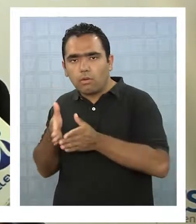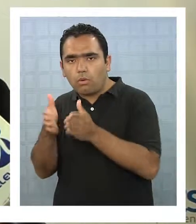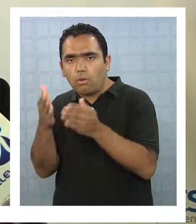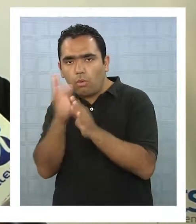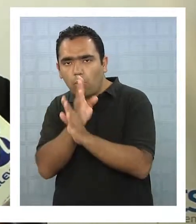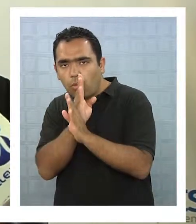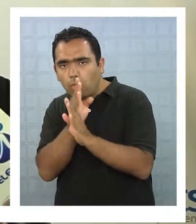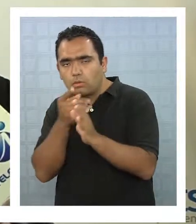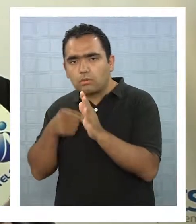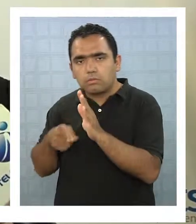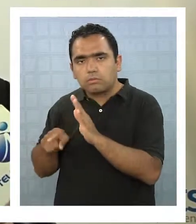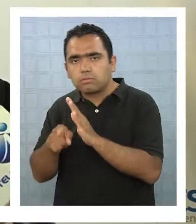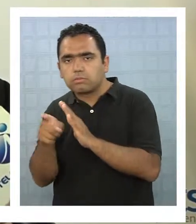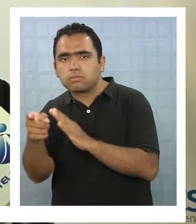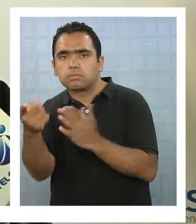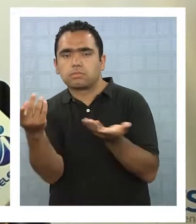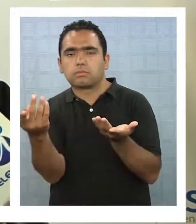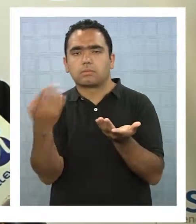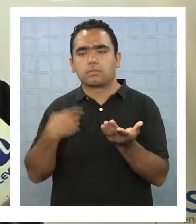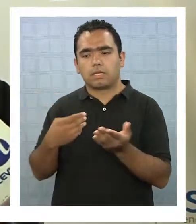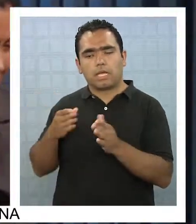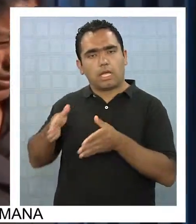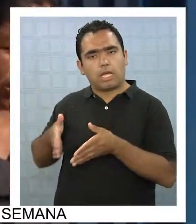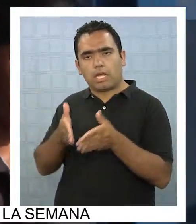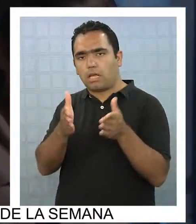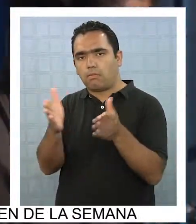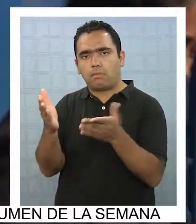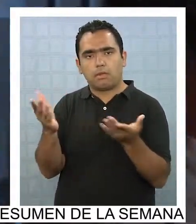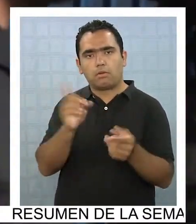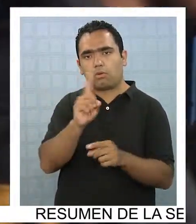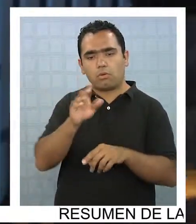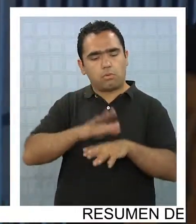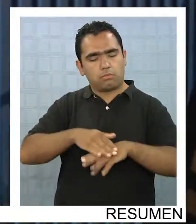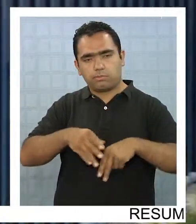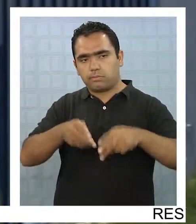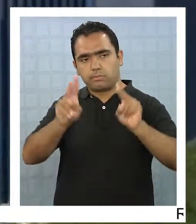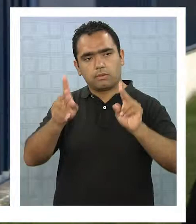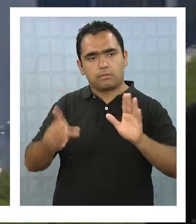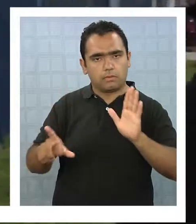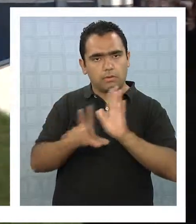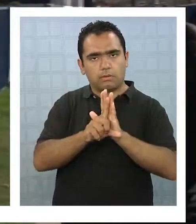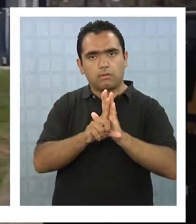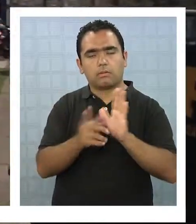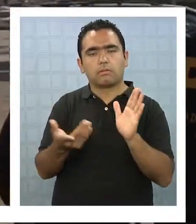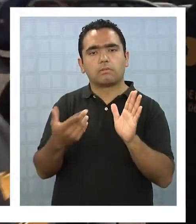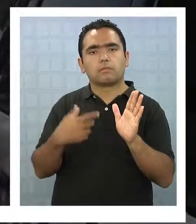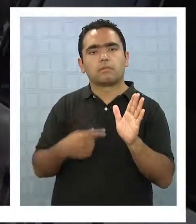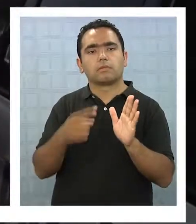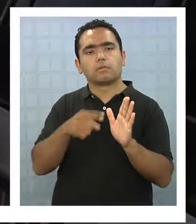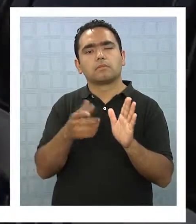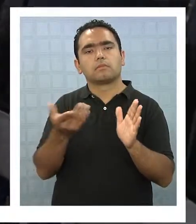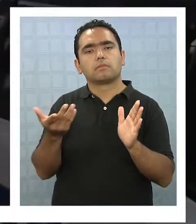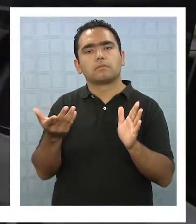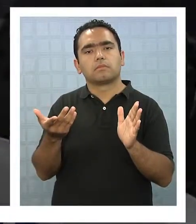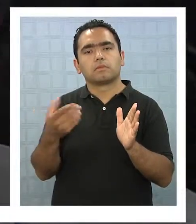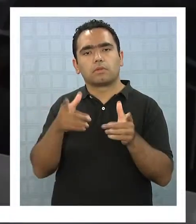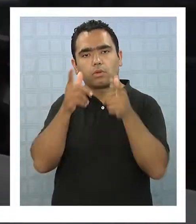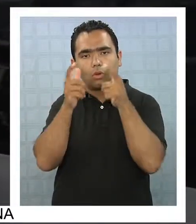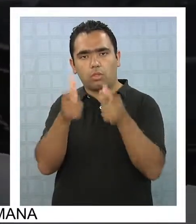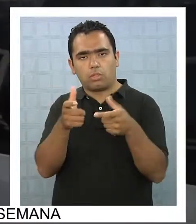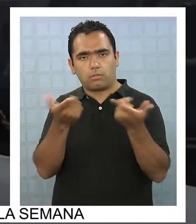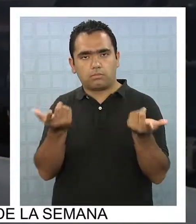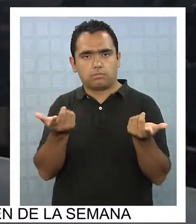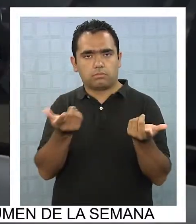por zonas que no son, por caminos que no son las convencionales y que no son habilitadas con control